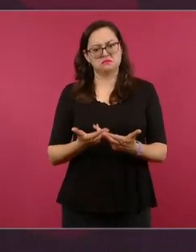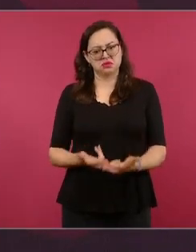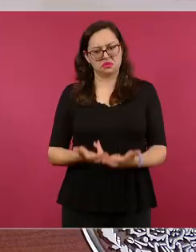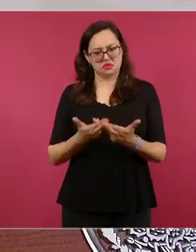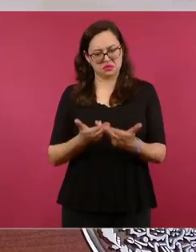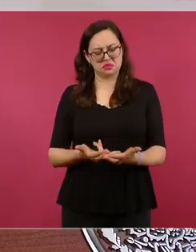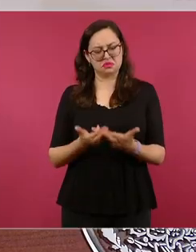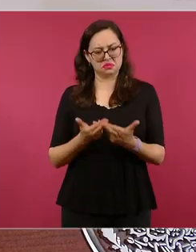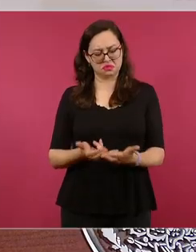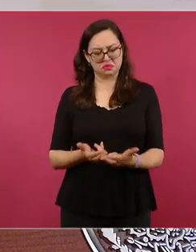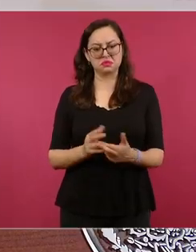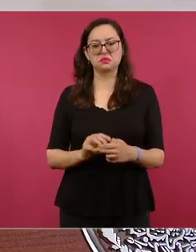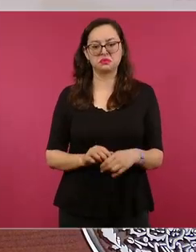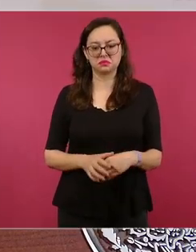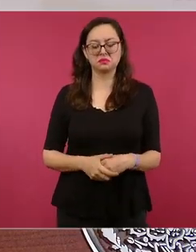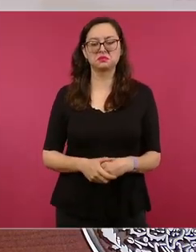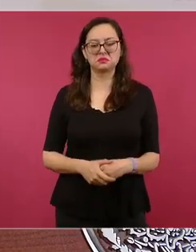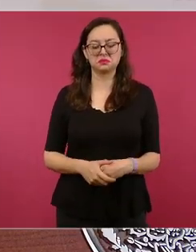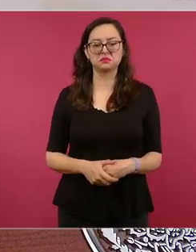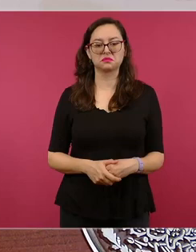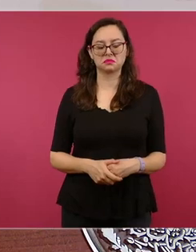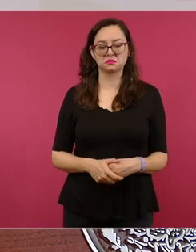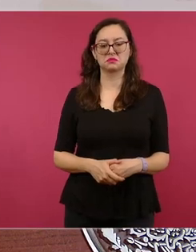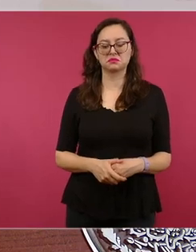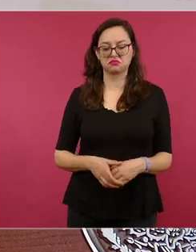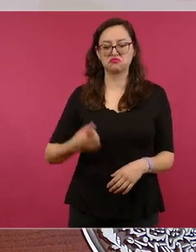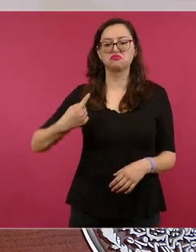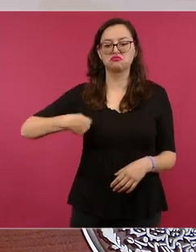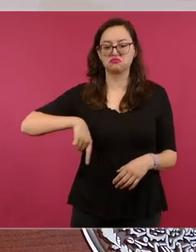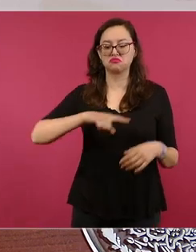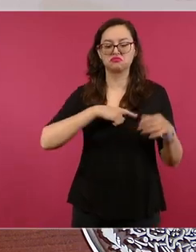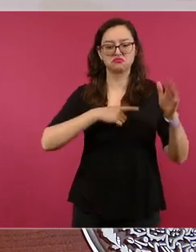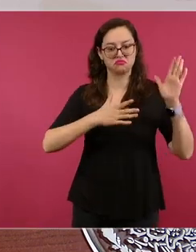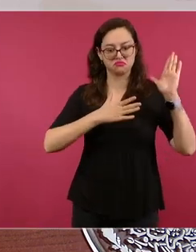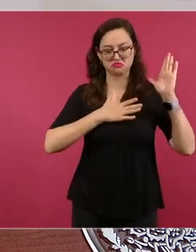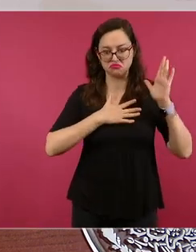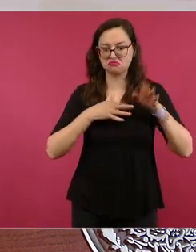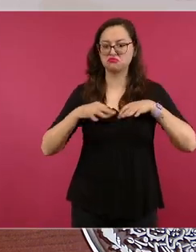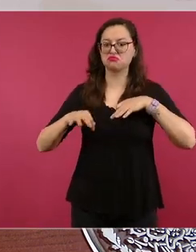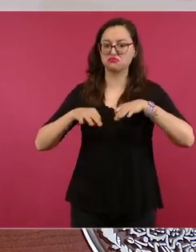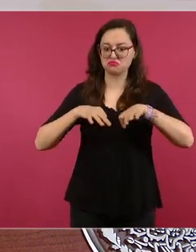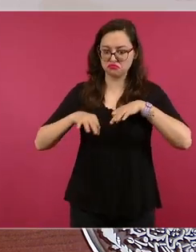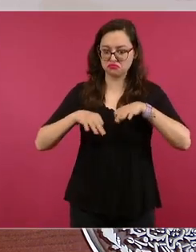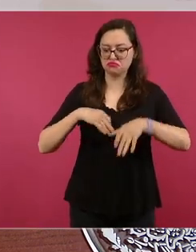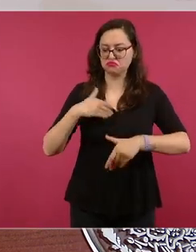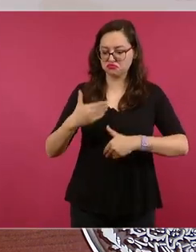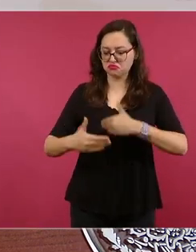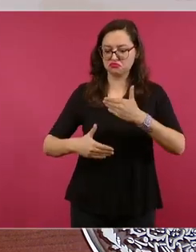cumplir con el compromiso de